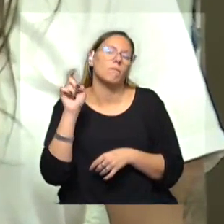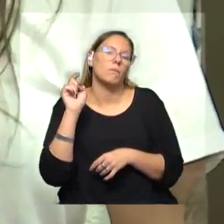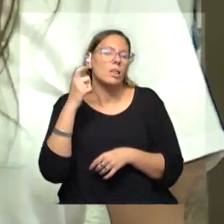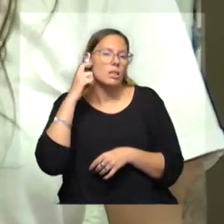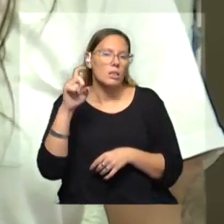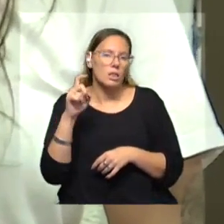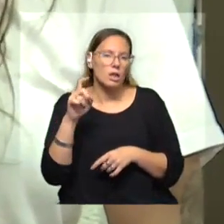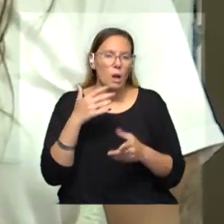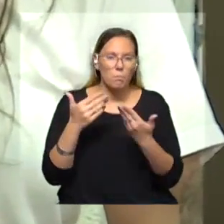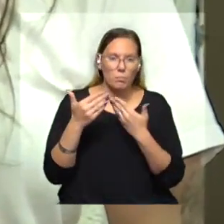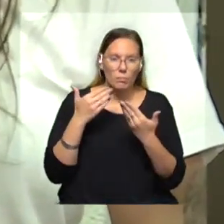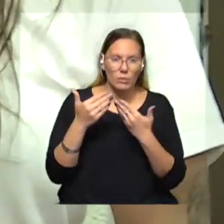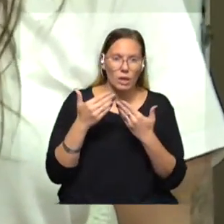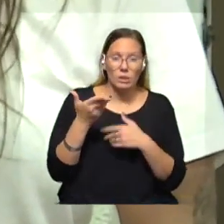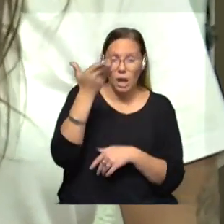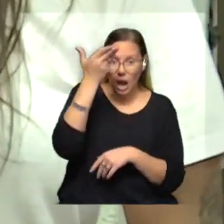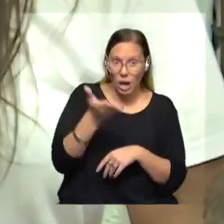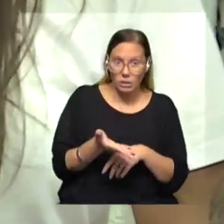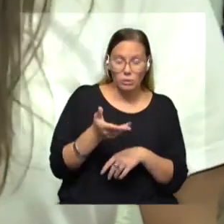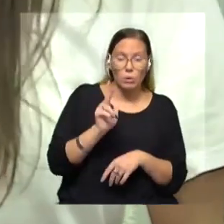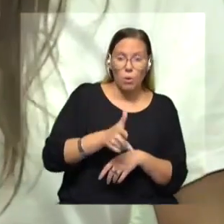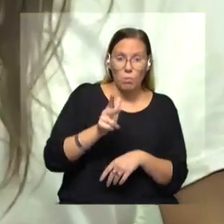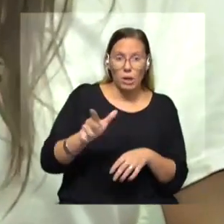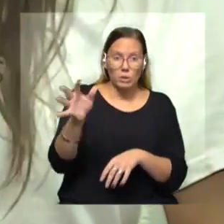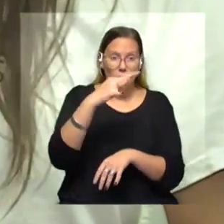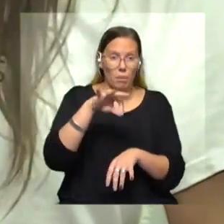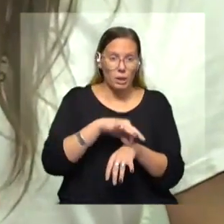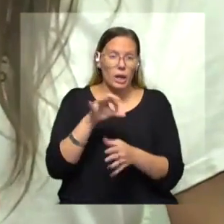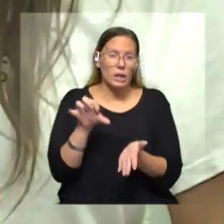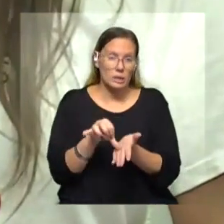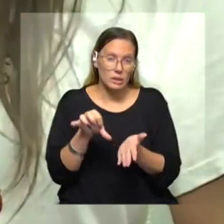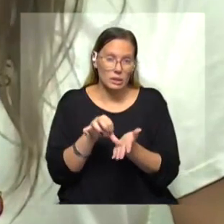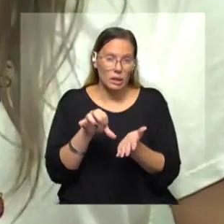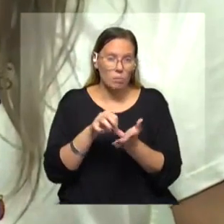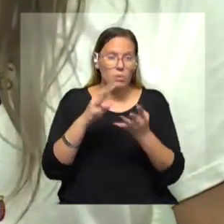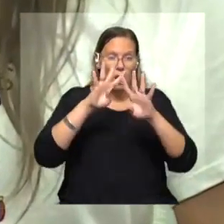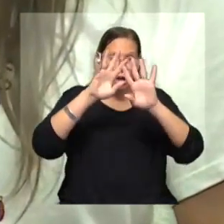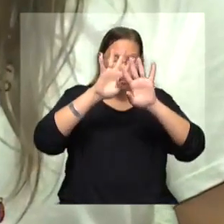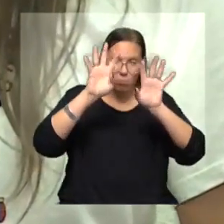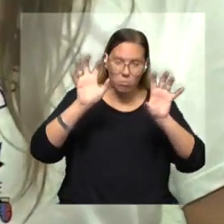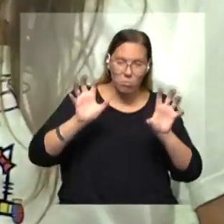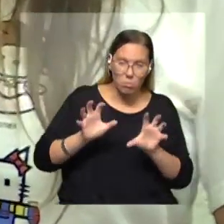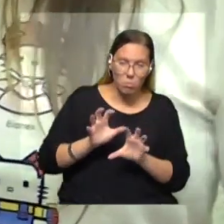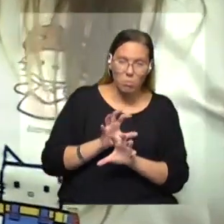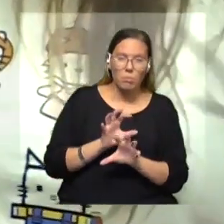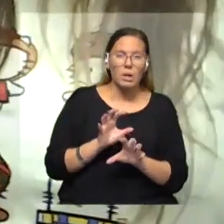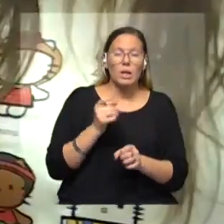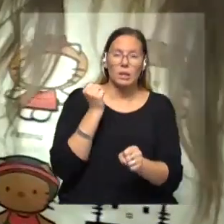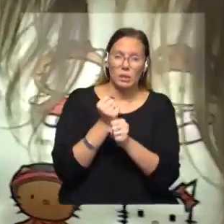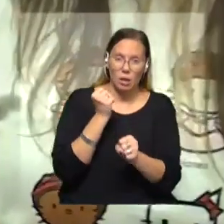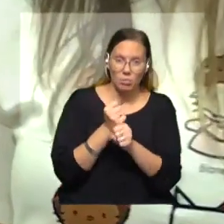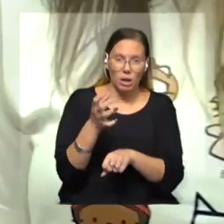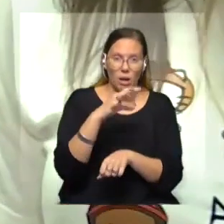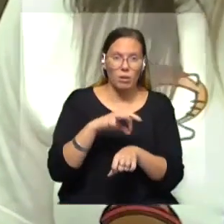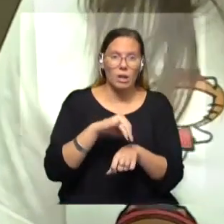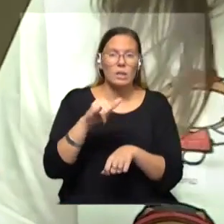del paralelismo entre el comportamiento humano y de las abejas, el sistema, lo que es el panal, lo que son las obreras, el